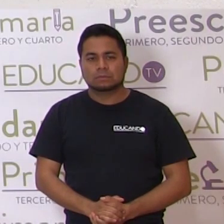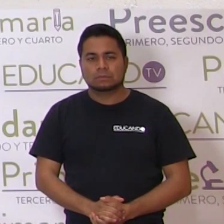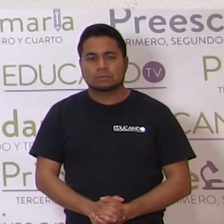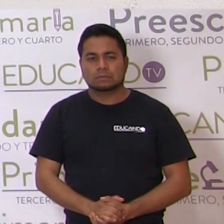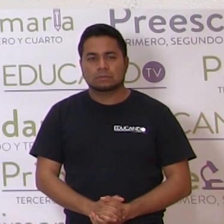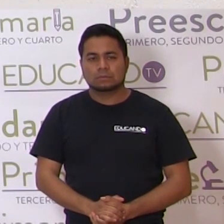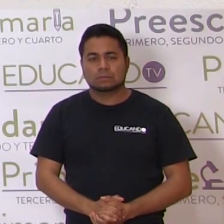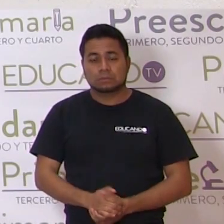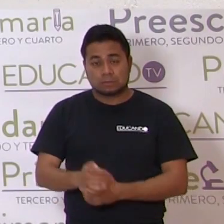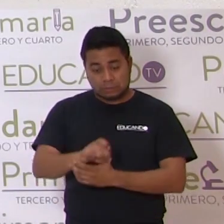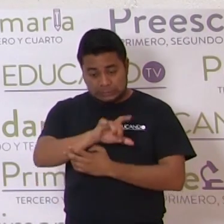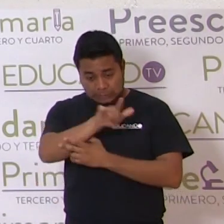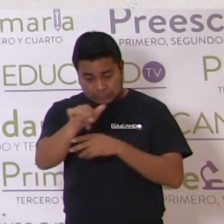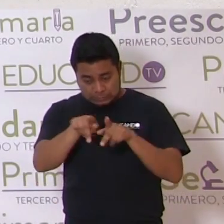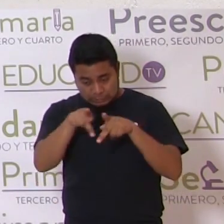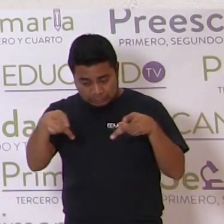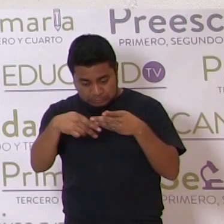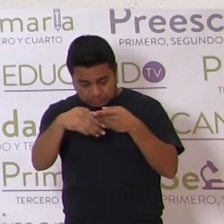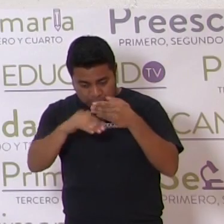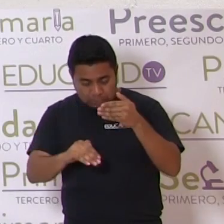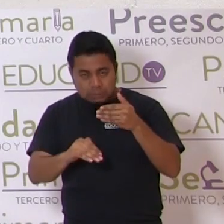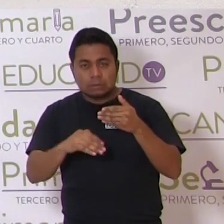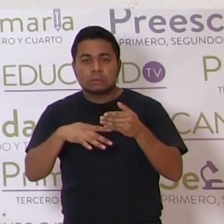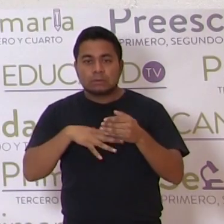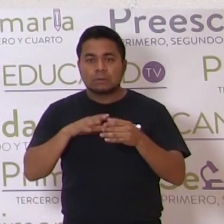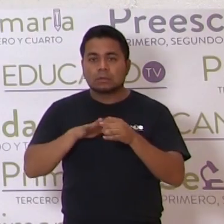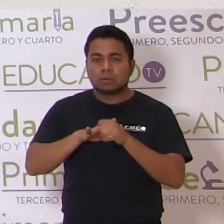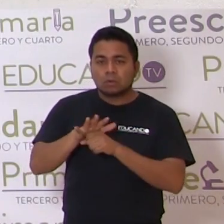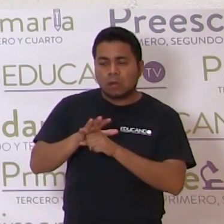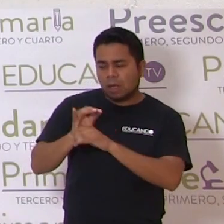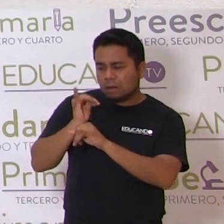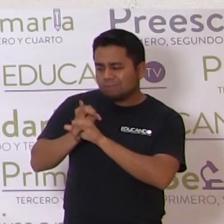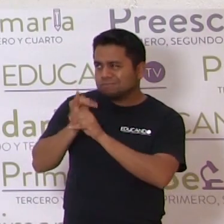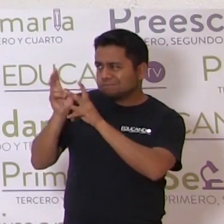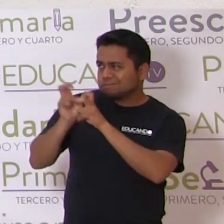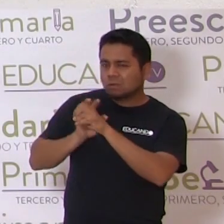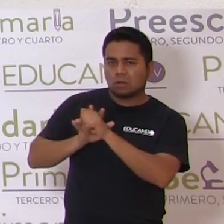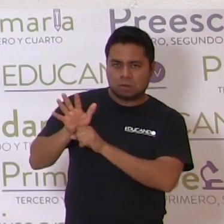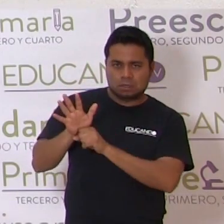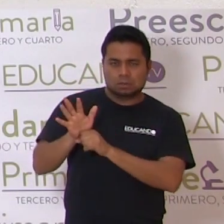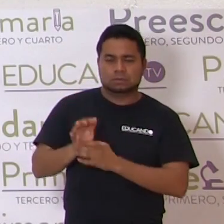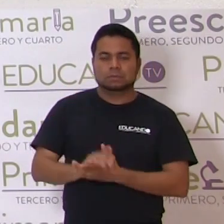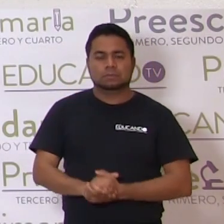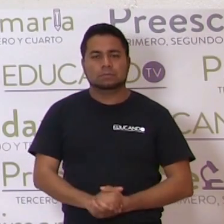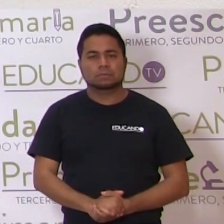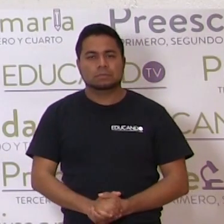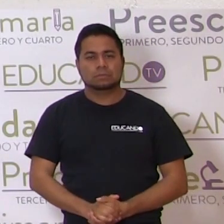Y después de los periódicos van los recursos digitales.